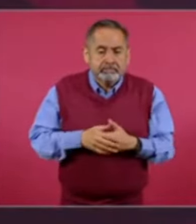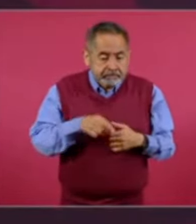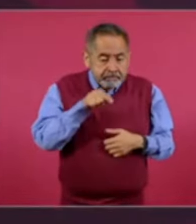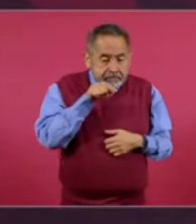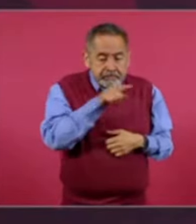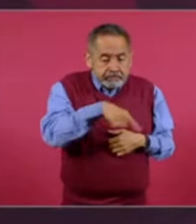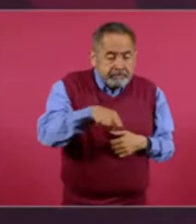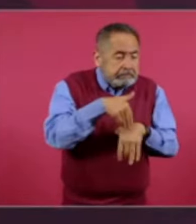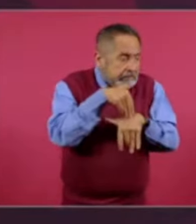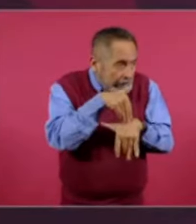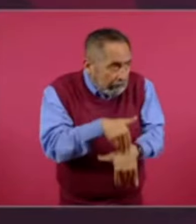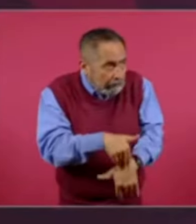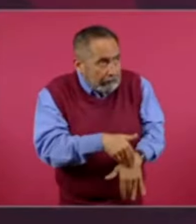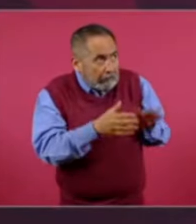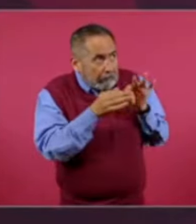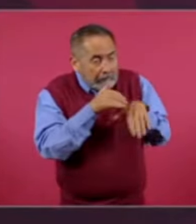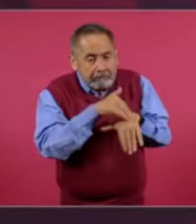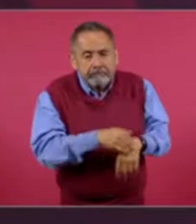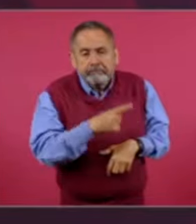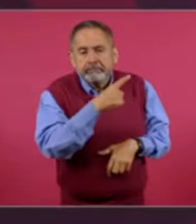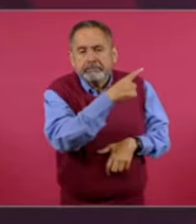obedientes de